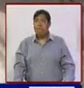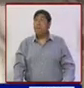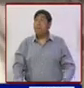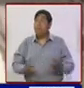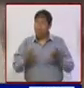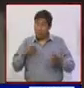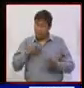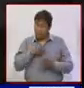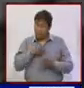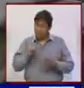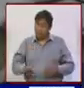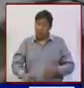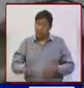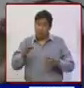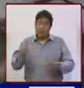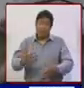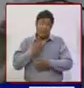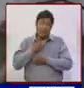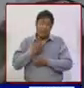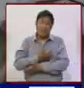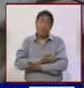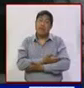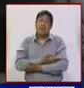Queremos recuperar al bebé.